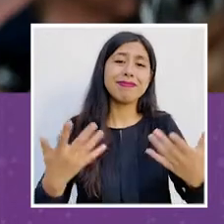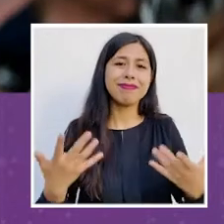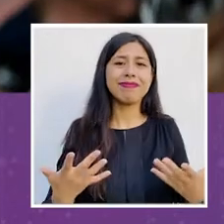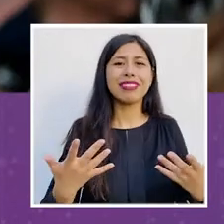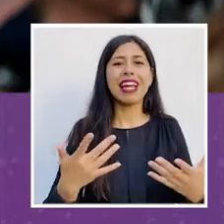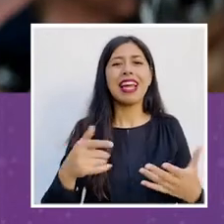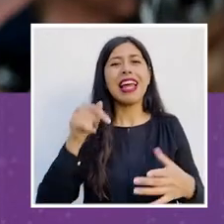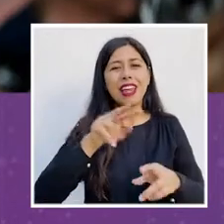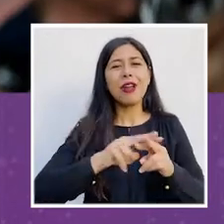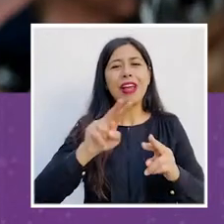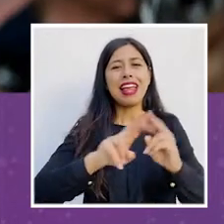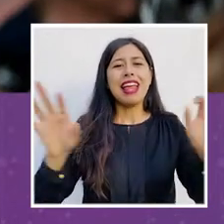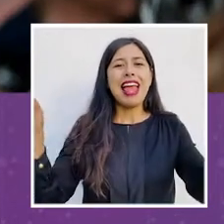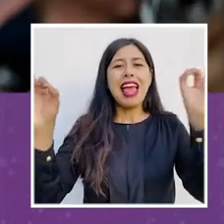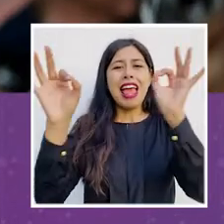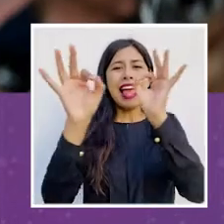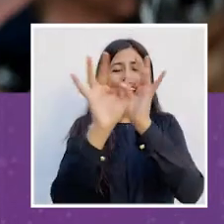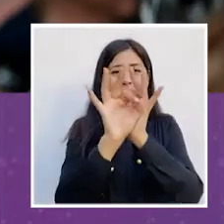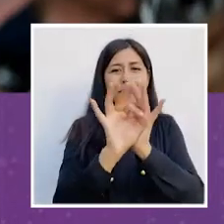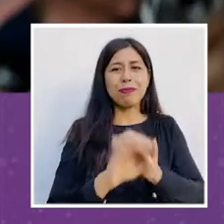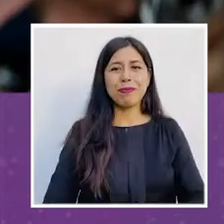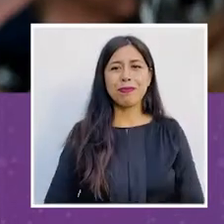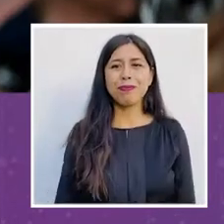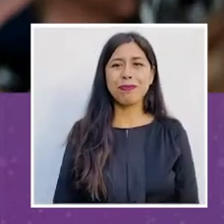Bueno, esto es lo que genera un eclipse.